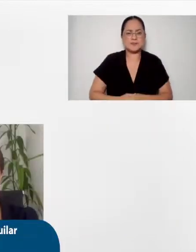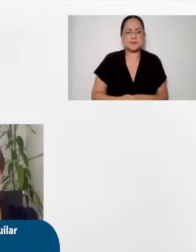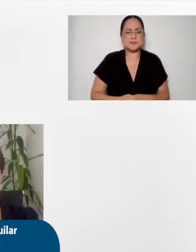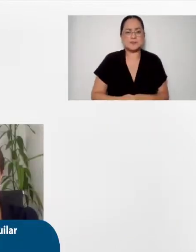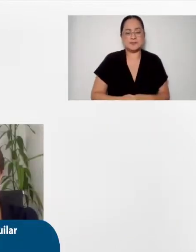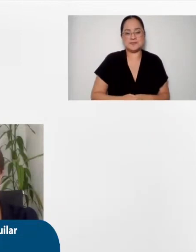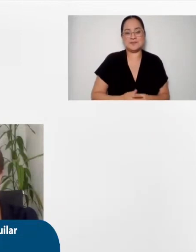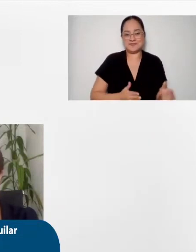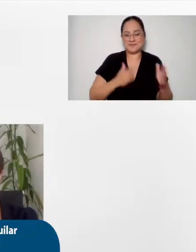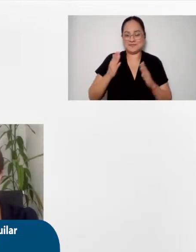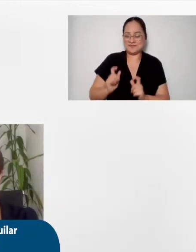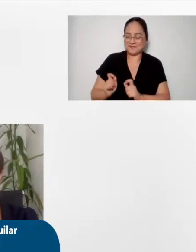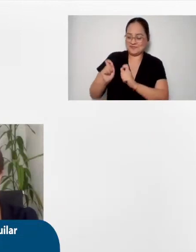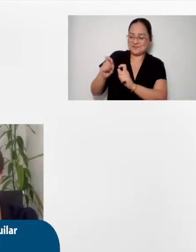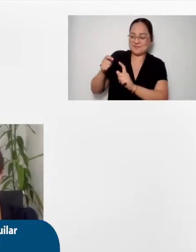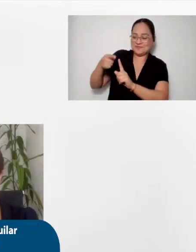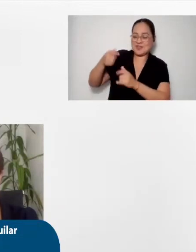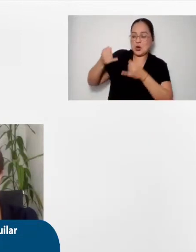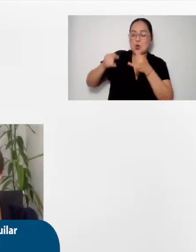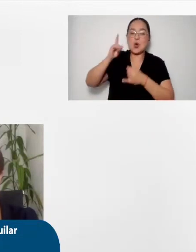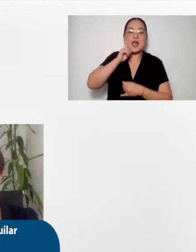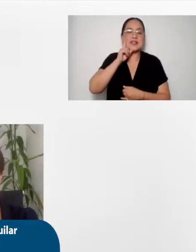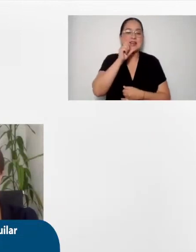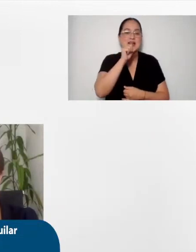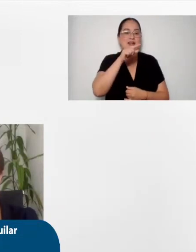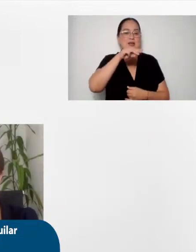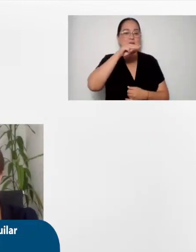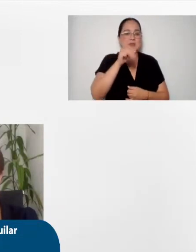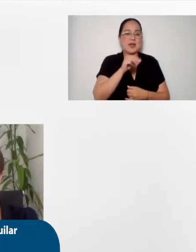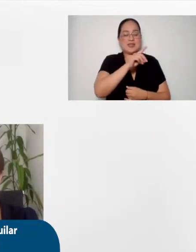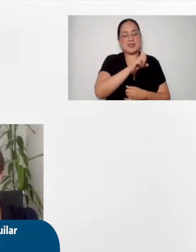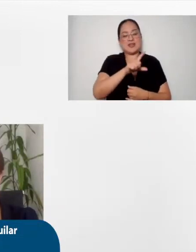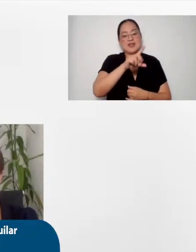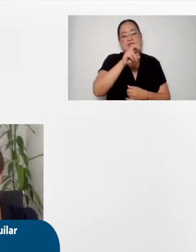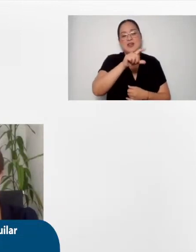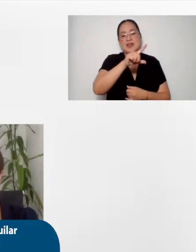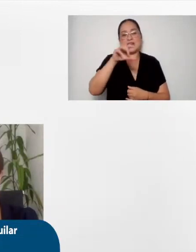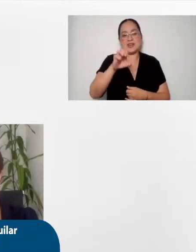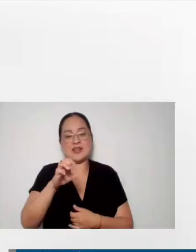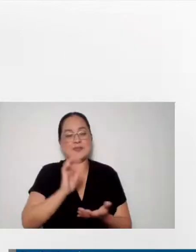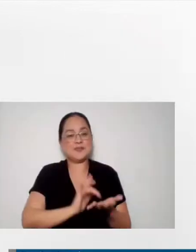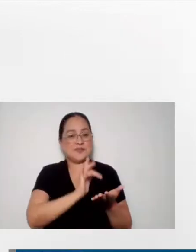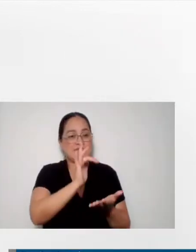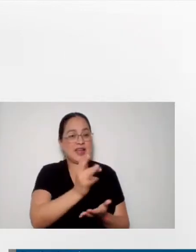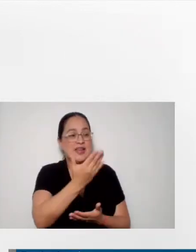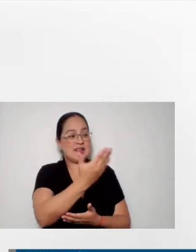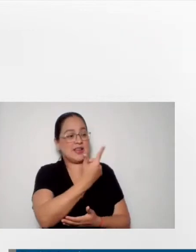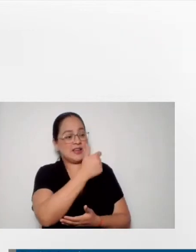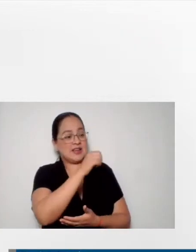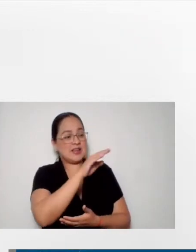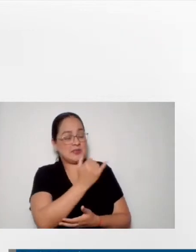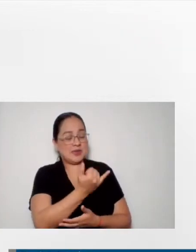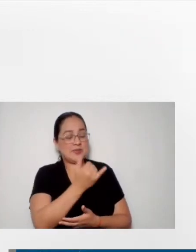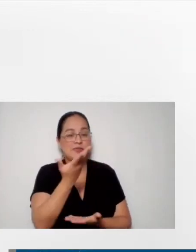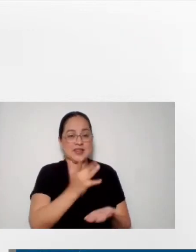Y bueno, le cedo la palabra a la jueza Alma del Valle. Gracias, Gaby. Pues mira, yo creo que